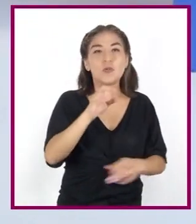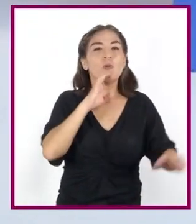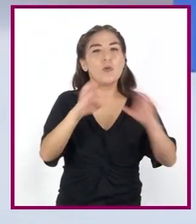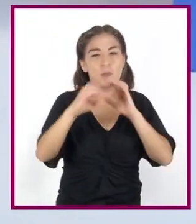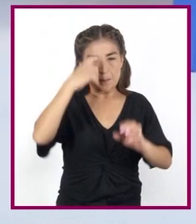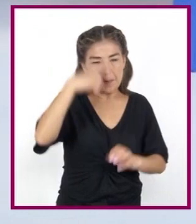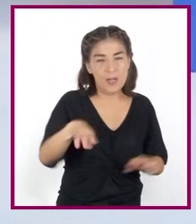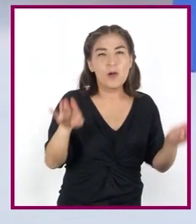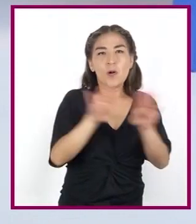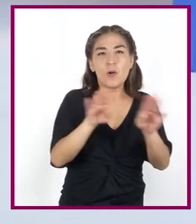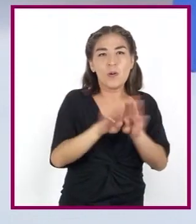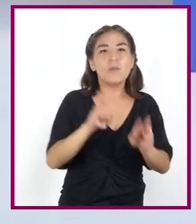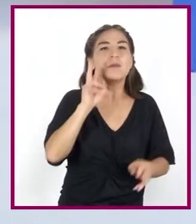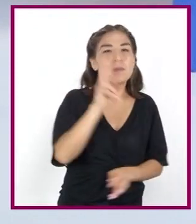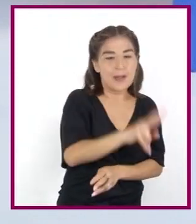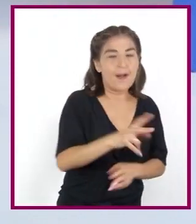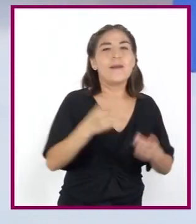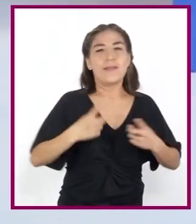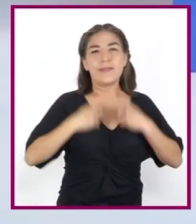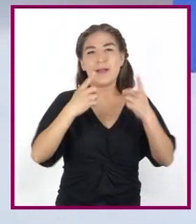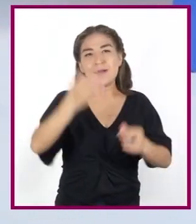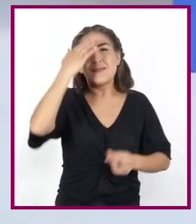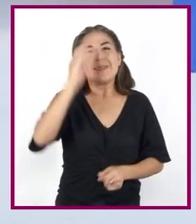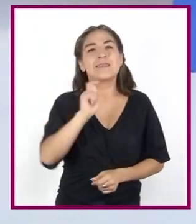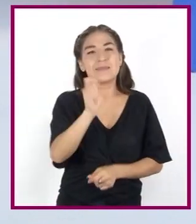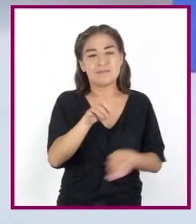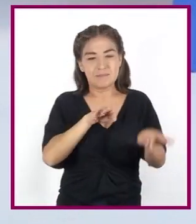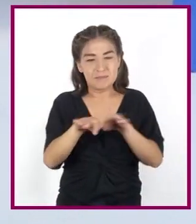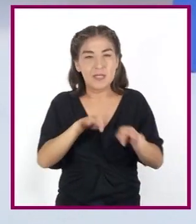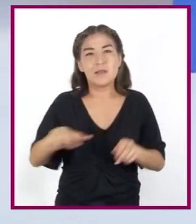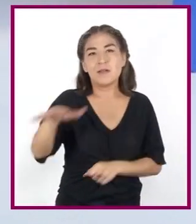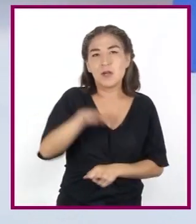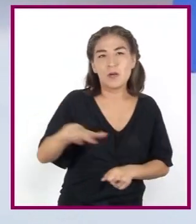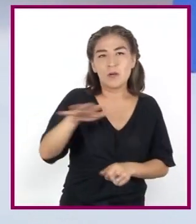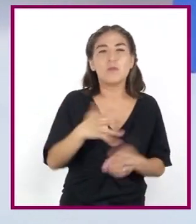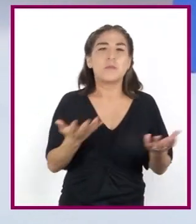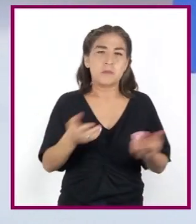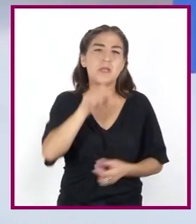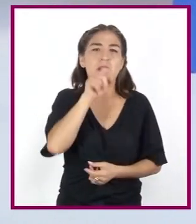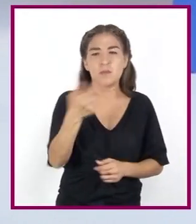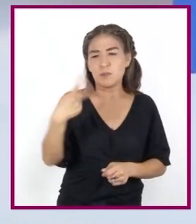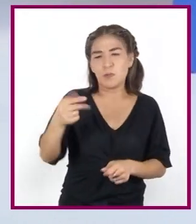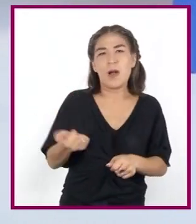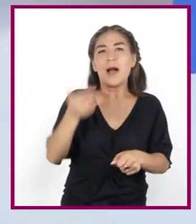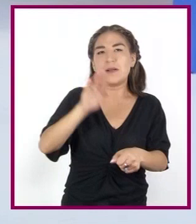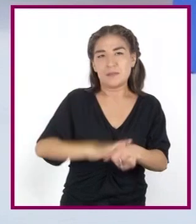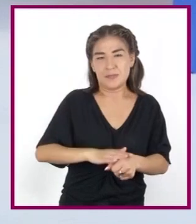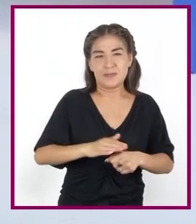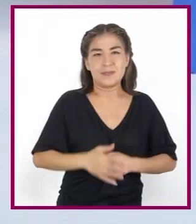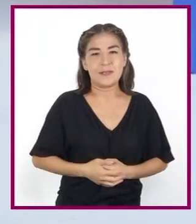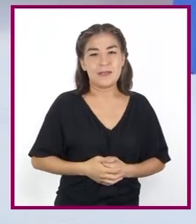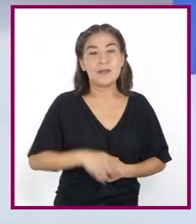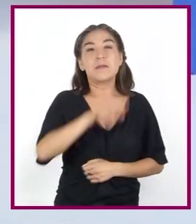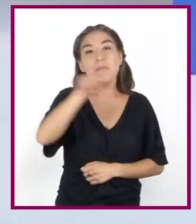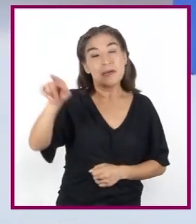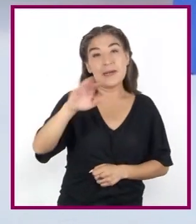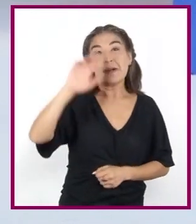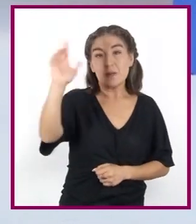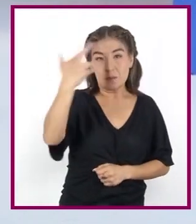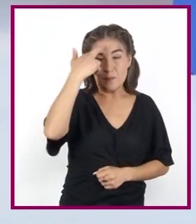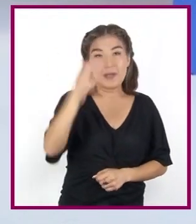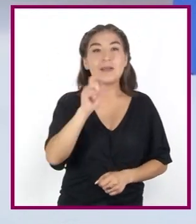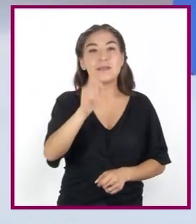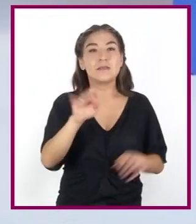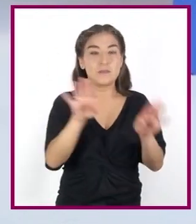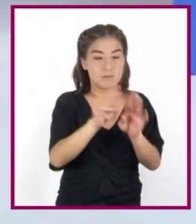para transmitir y dar a conocer sus actos al ciudadano o a las propias administraciones. Recuerden que al ser